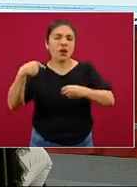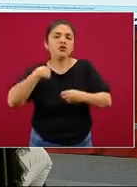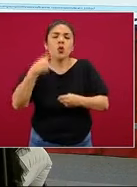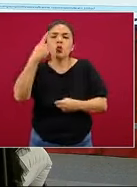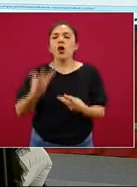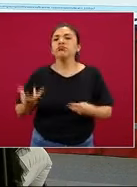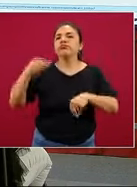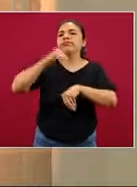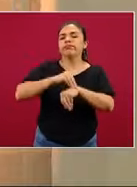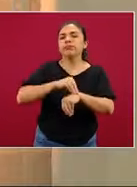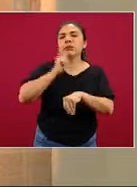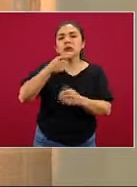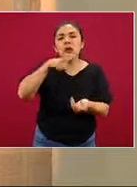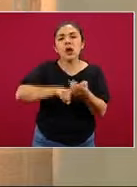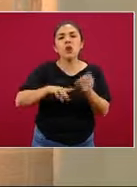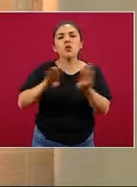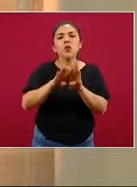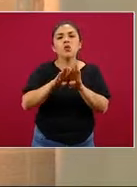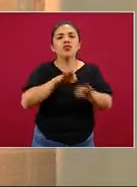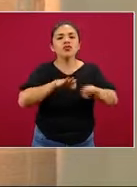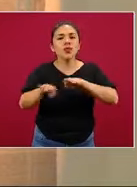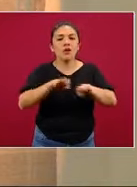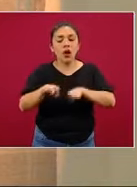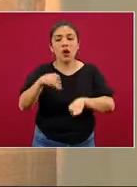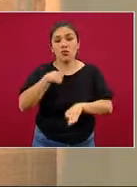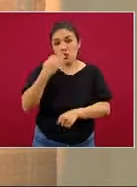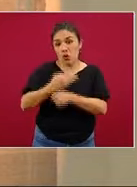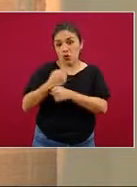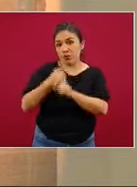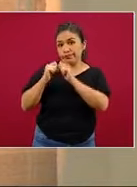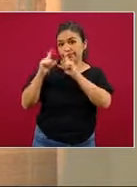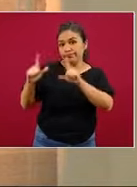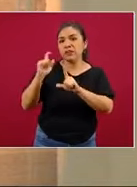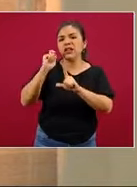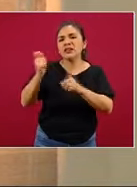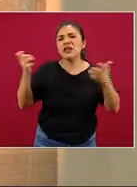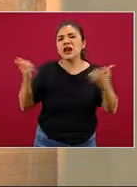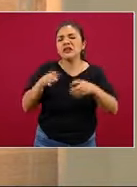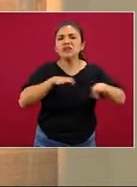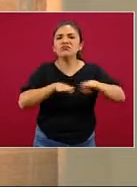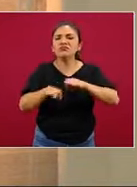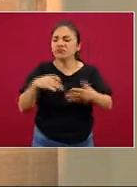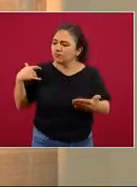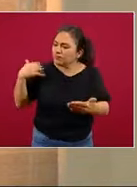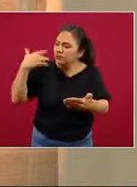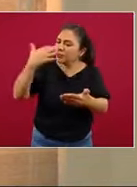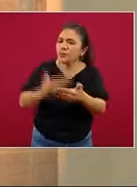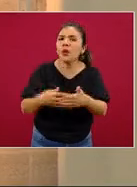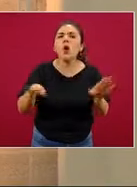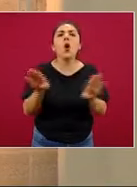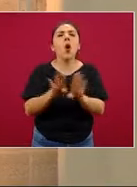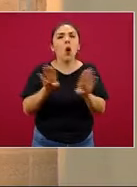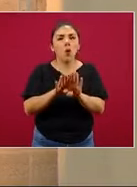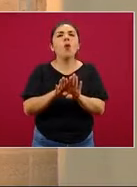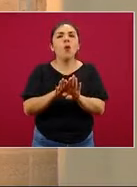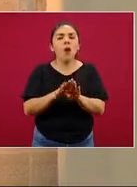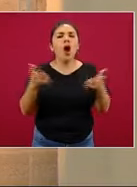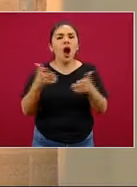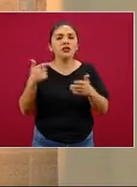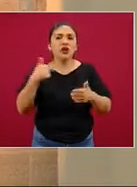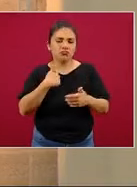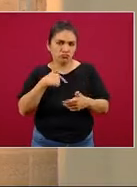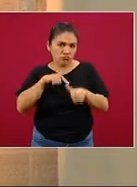componente dentro de la estructura y justo les presentamos parte de lo que hemos venido trabajando como el compromiso